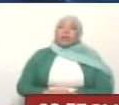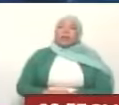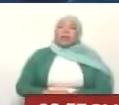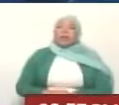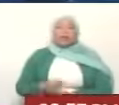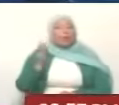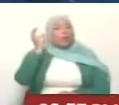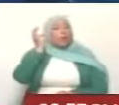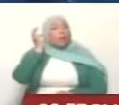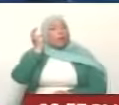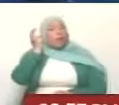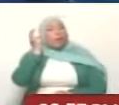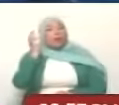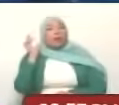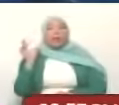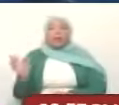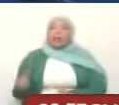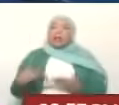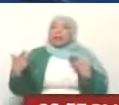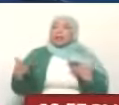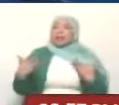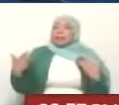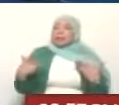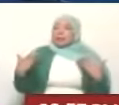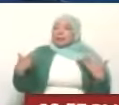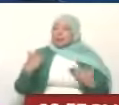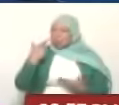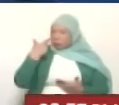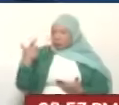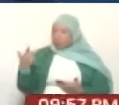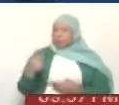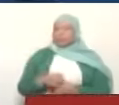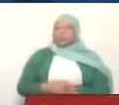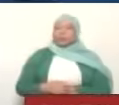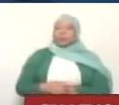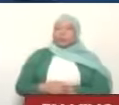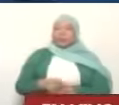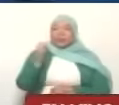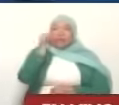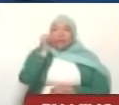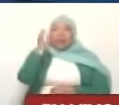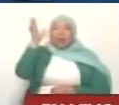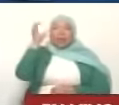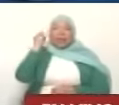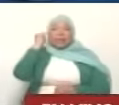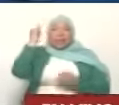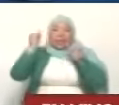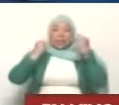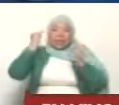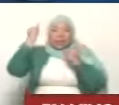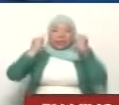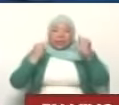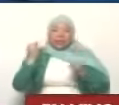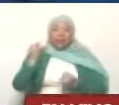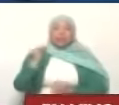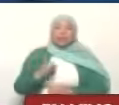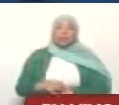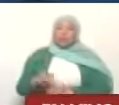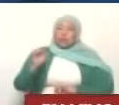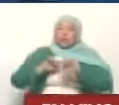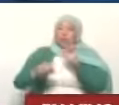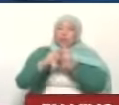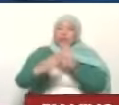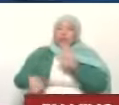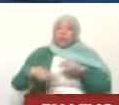¿qué me dice? Camila la he visto muy motivada, Camila. Camila es una de las inventoras de esta idea. Camila Fabri, defensora de